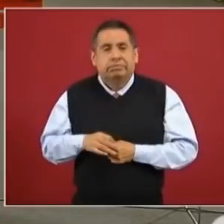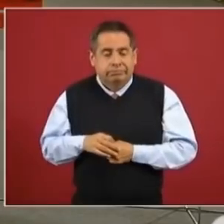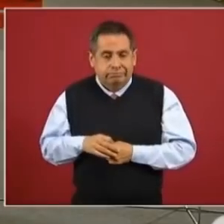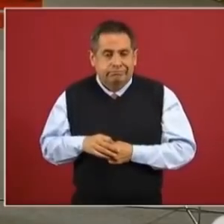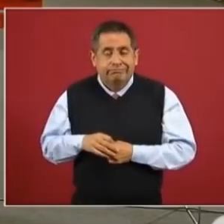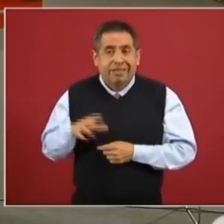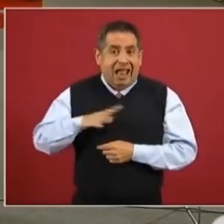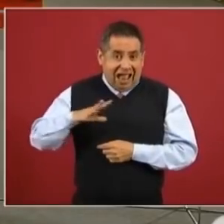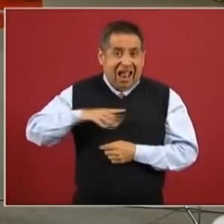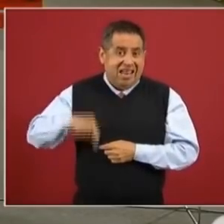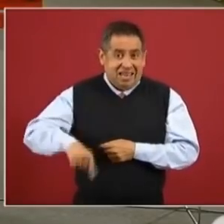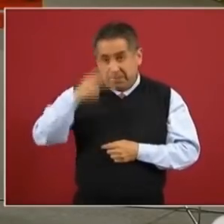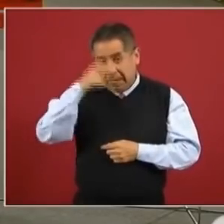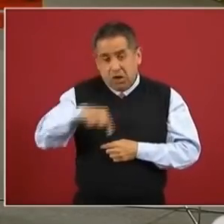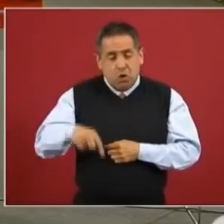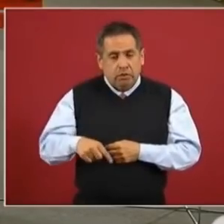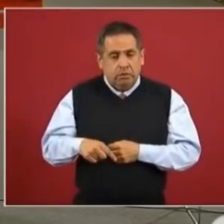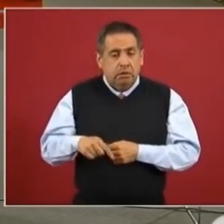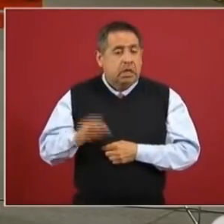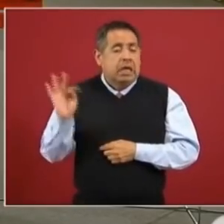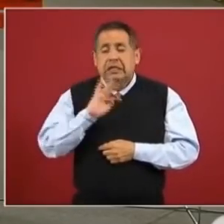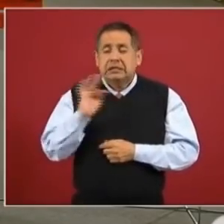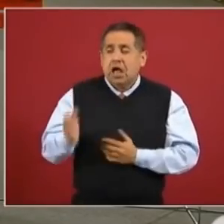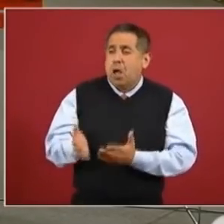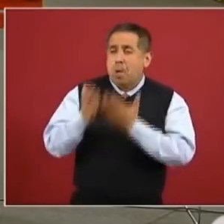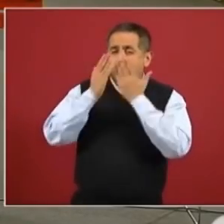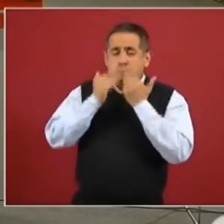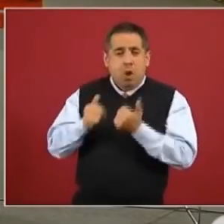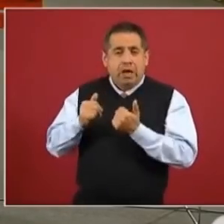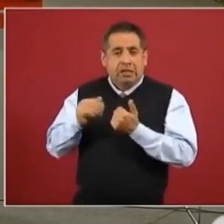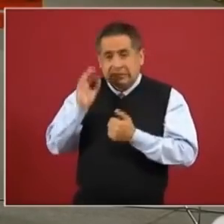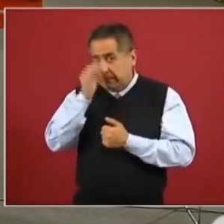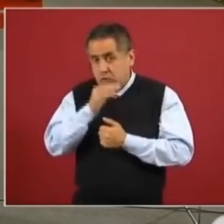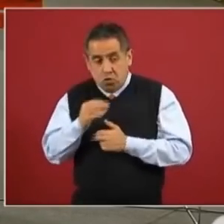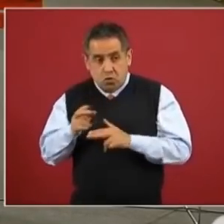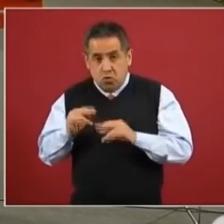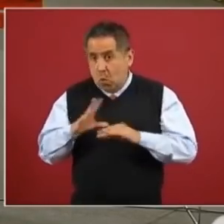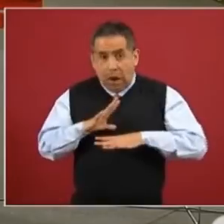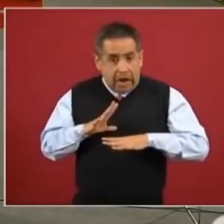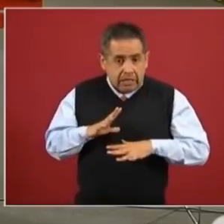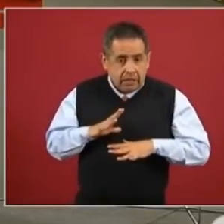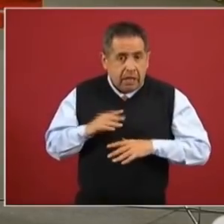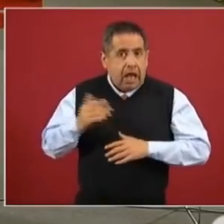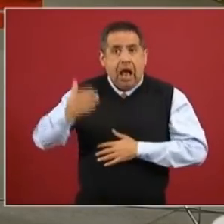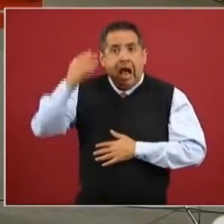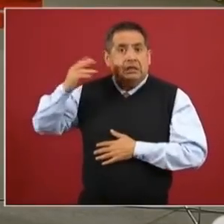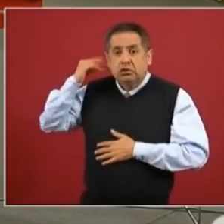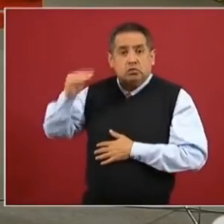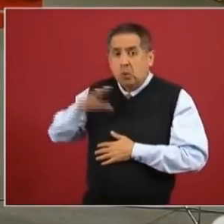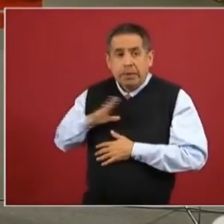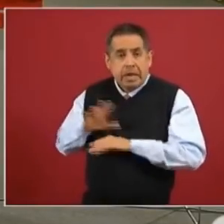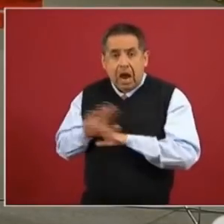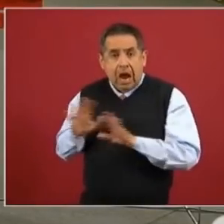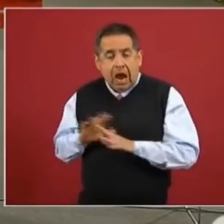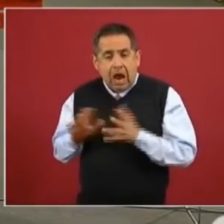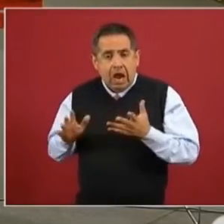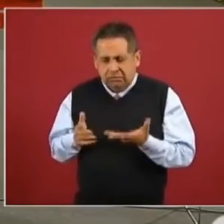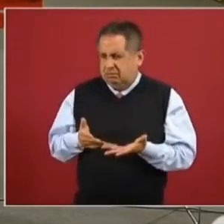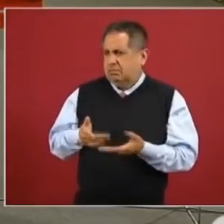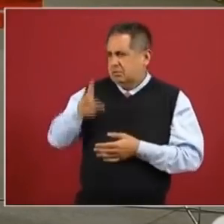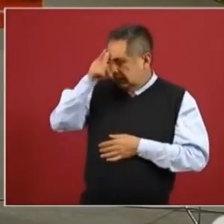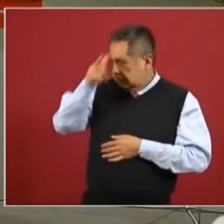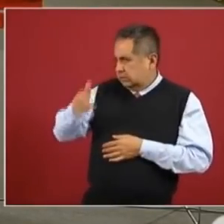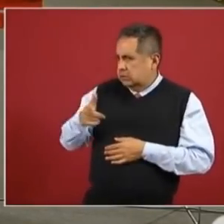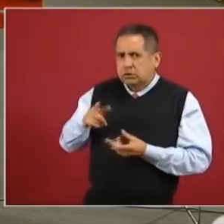presentar. Y si no hubiera sarampión en México, como no lo hay y como no lo había, entonces yo tengo que estar